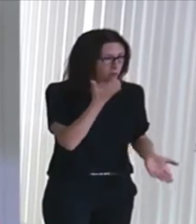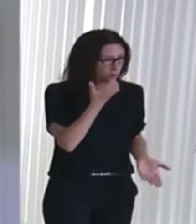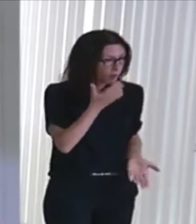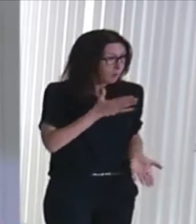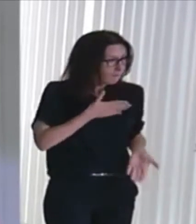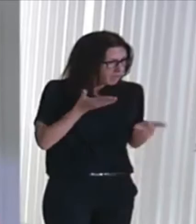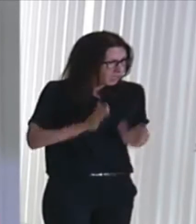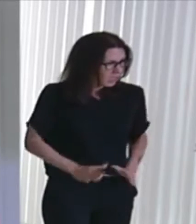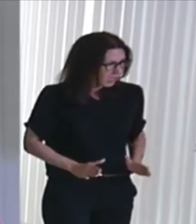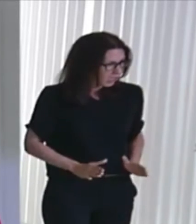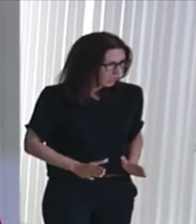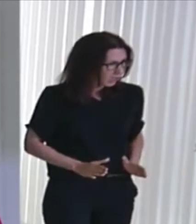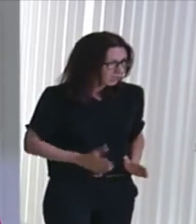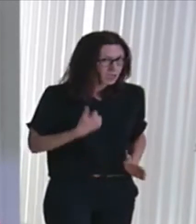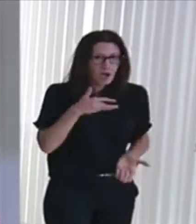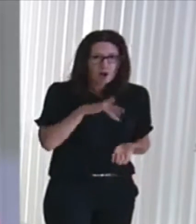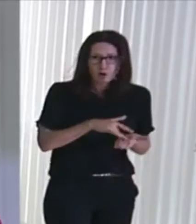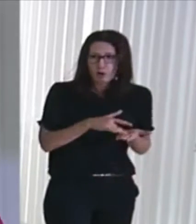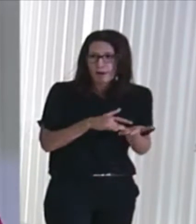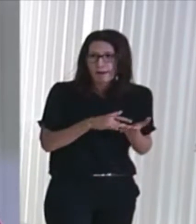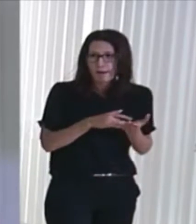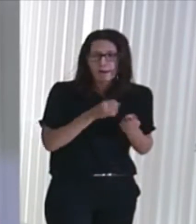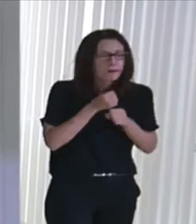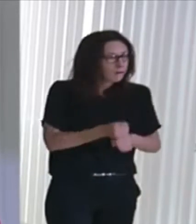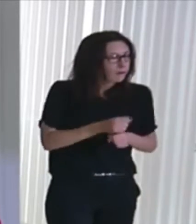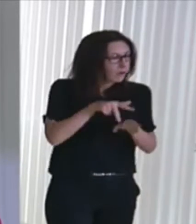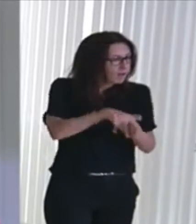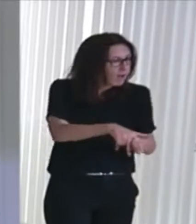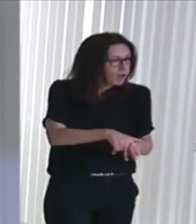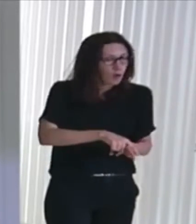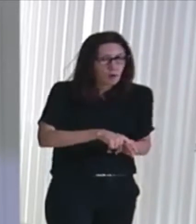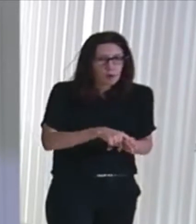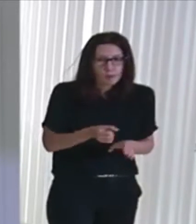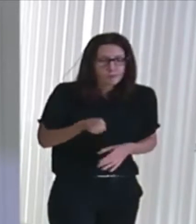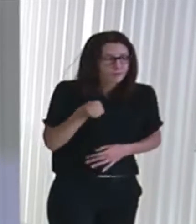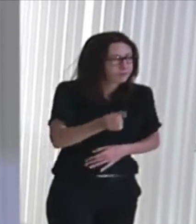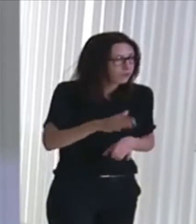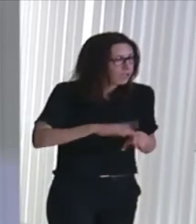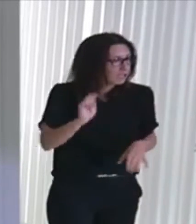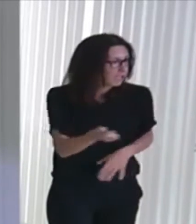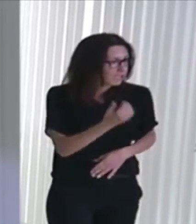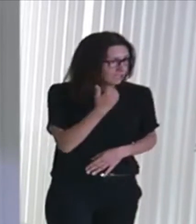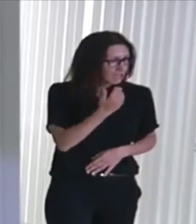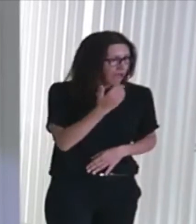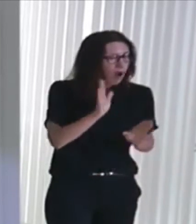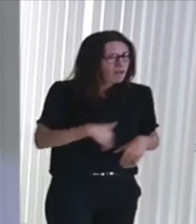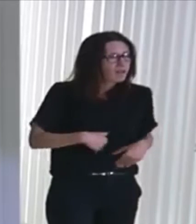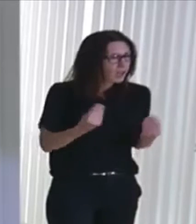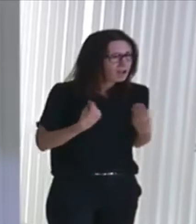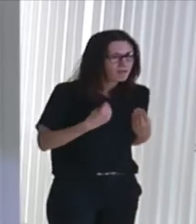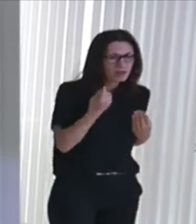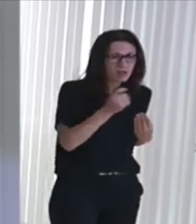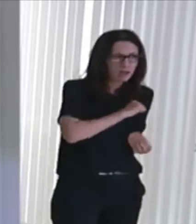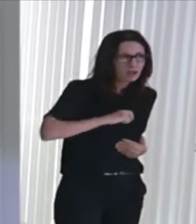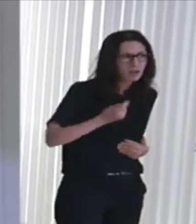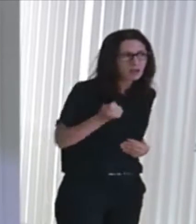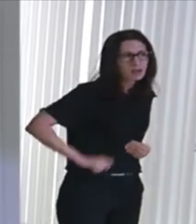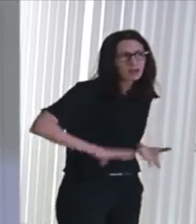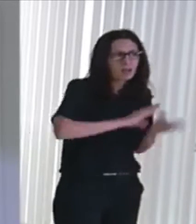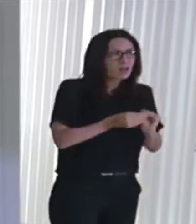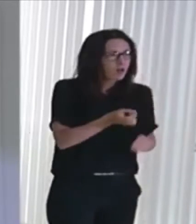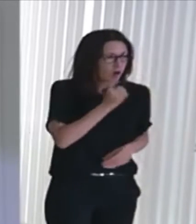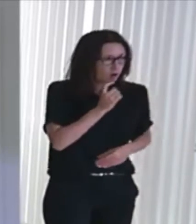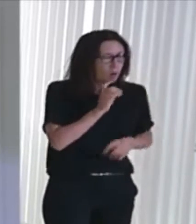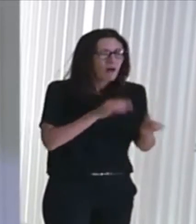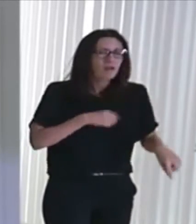hija cuando le tengo que llevar a montar a caballo, a hacer tenis, a hacer no sé qué? Digo, y hablaba Mercedes antes, ¿qué es lo más importante y